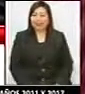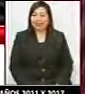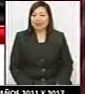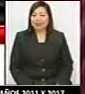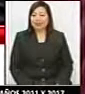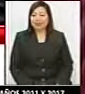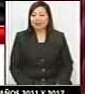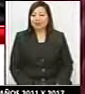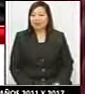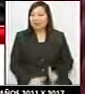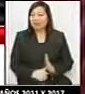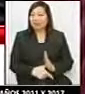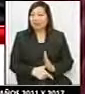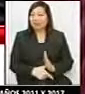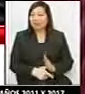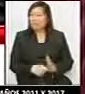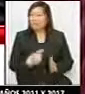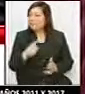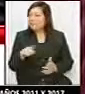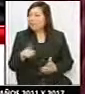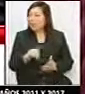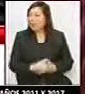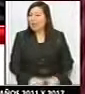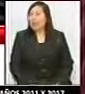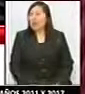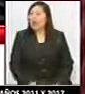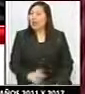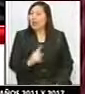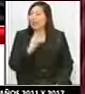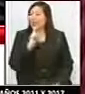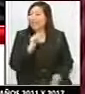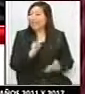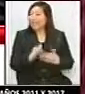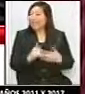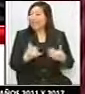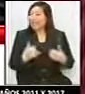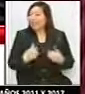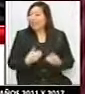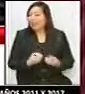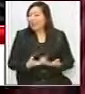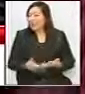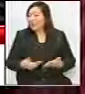se adecua al perfil, no hay por qué retirarla, ¿no? Tengo entendido.